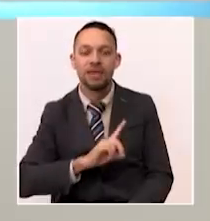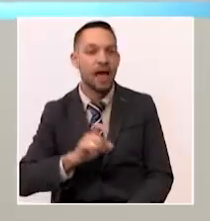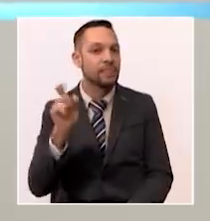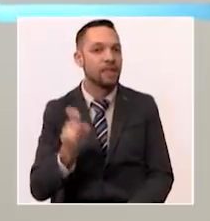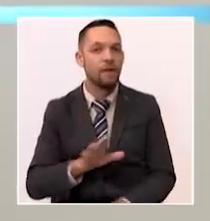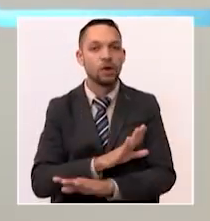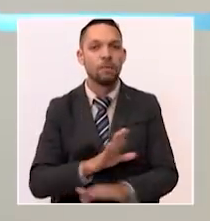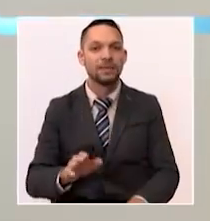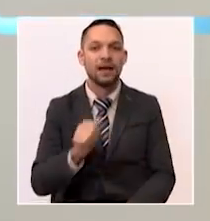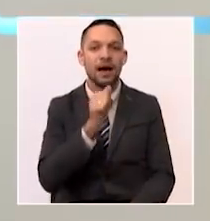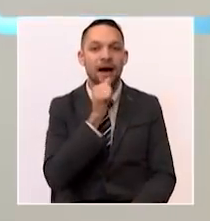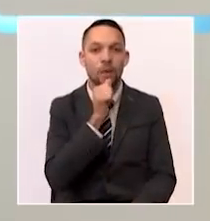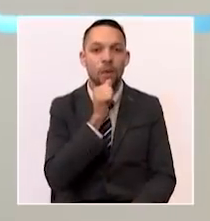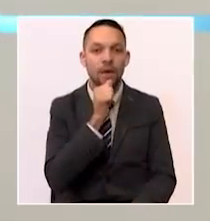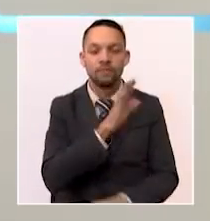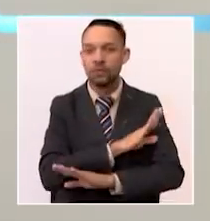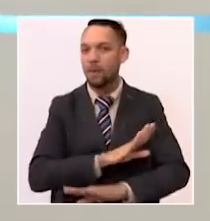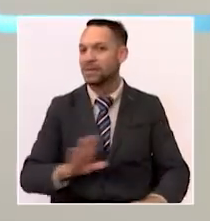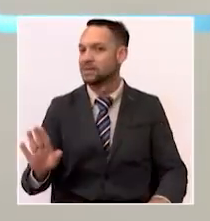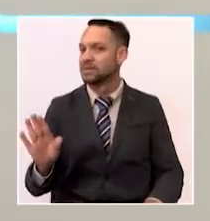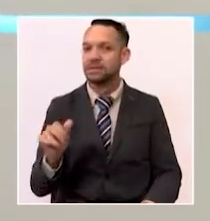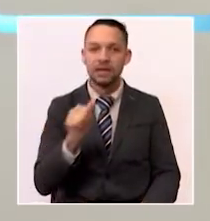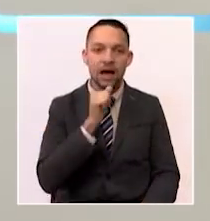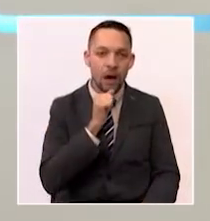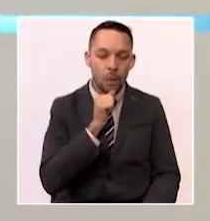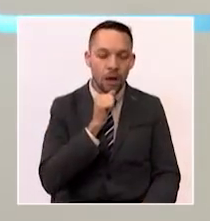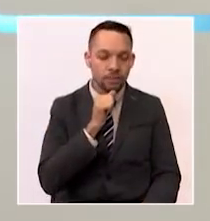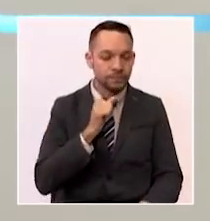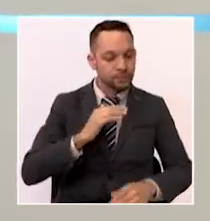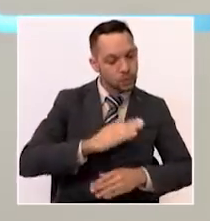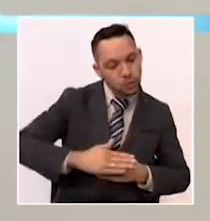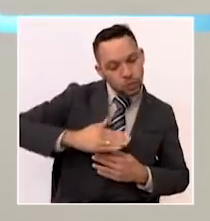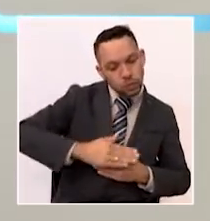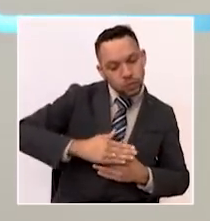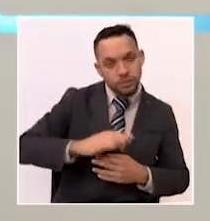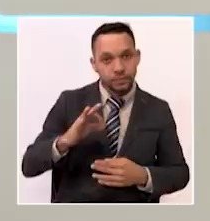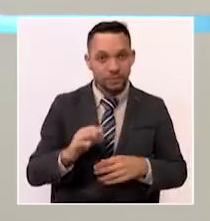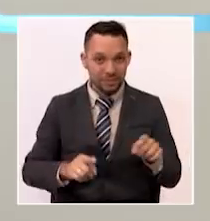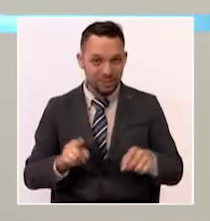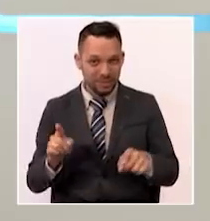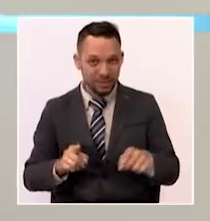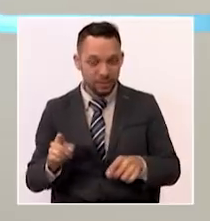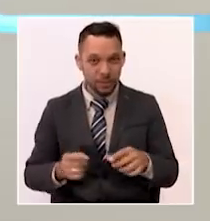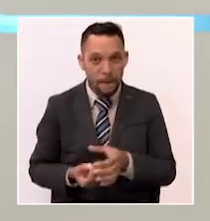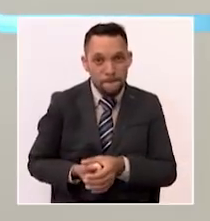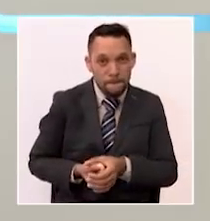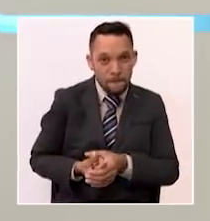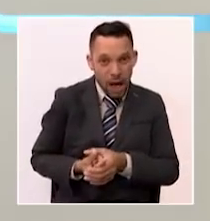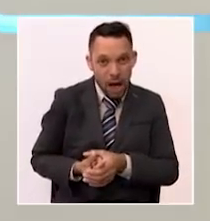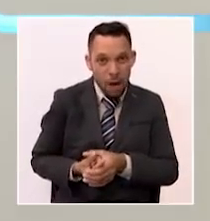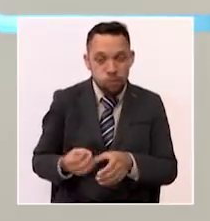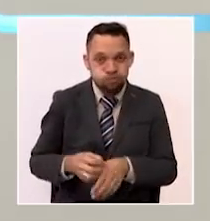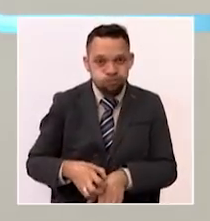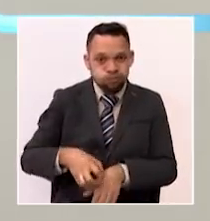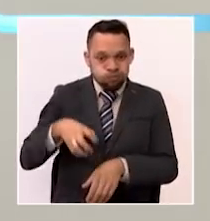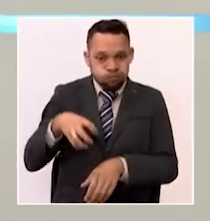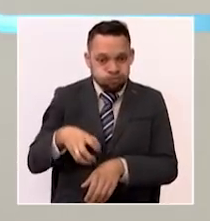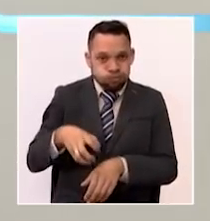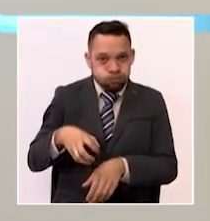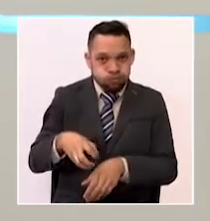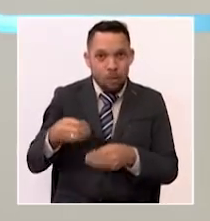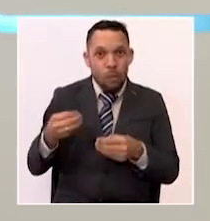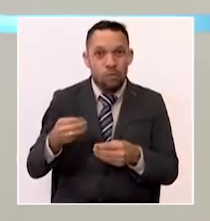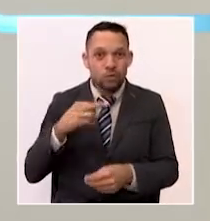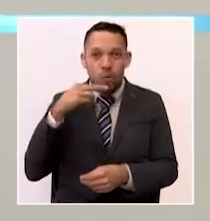muy bien y listo. Hay casos especiales donde se presenta la vaginitis, que es la inflamación de la parte de adentro de la vagina, se pone muy roja, o